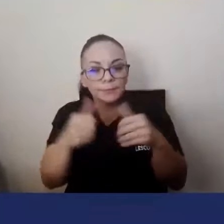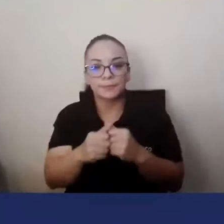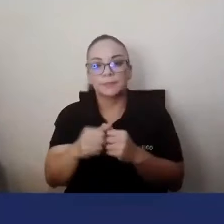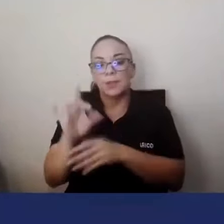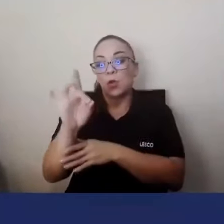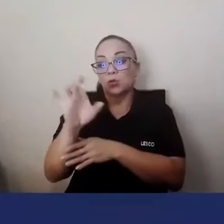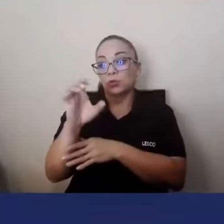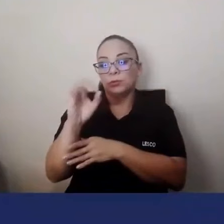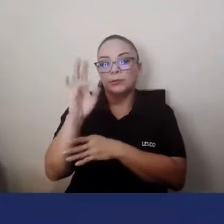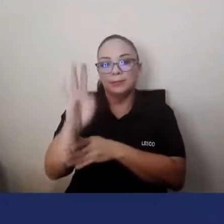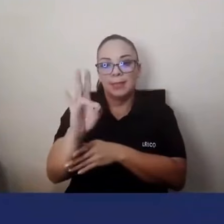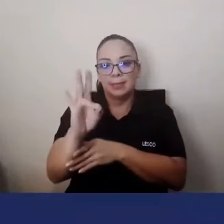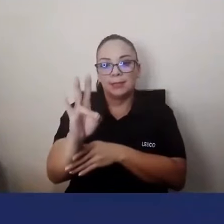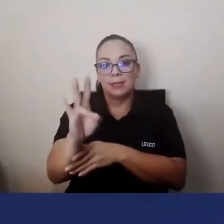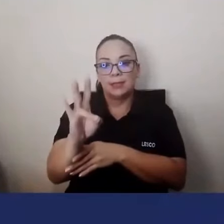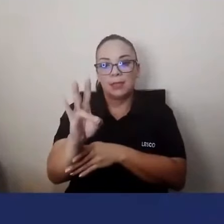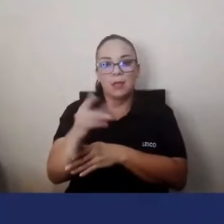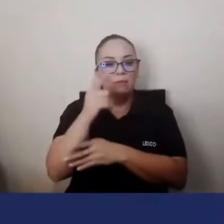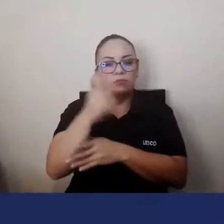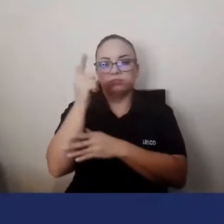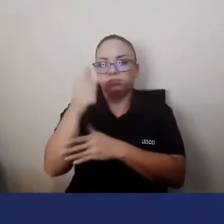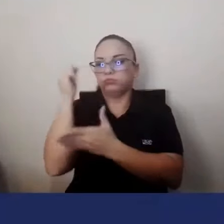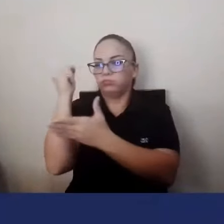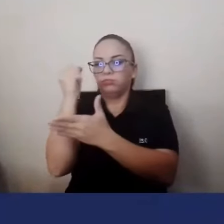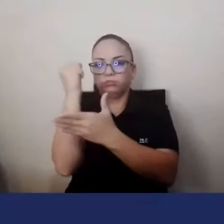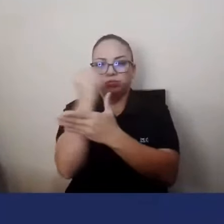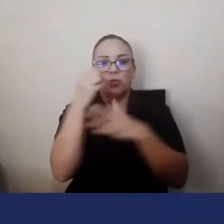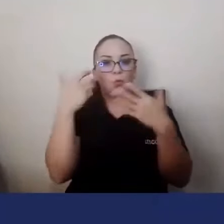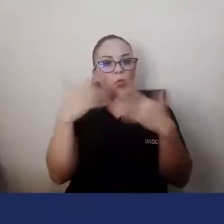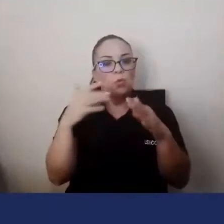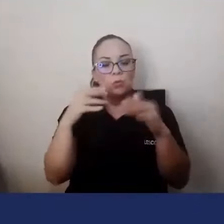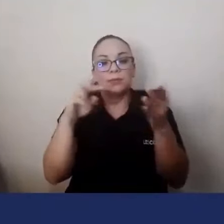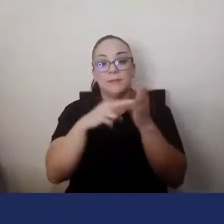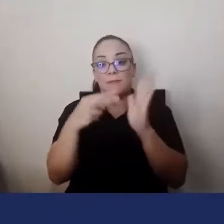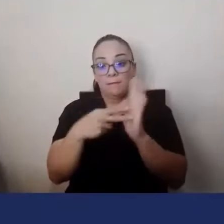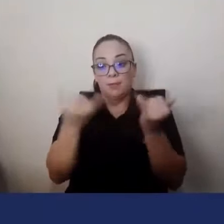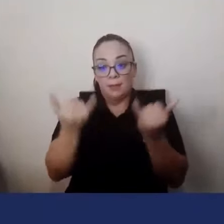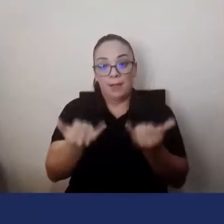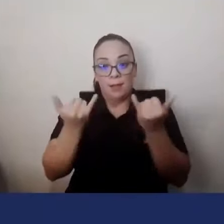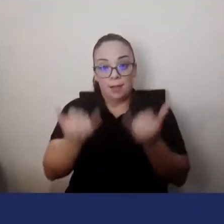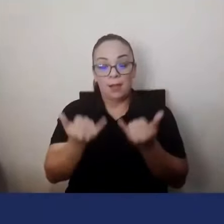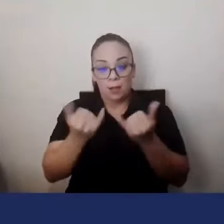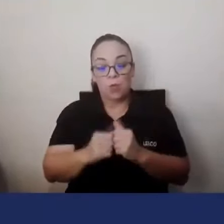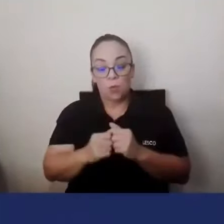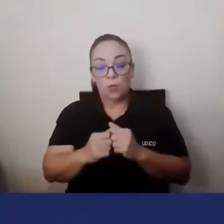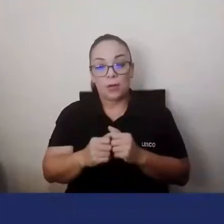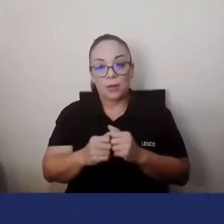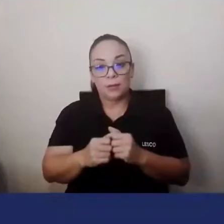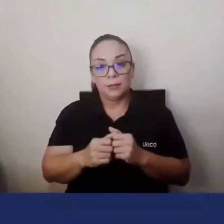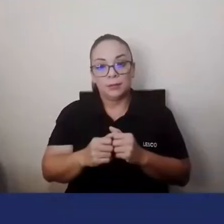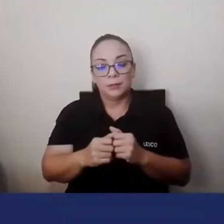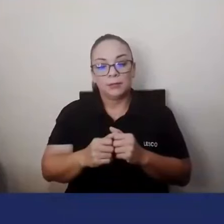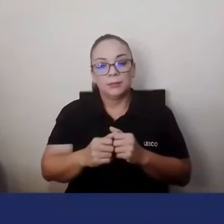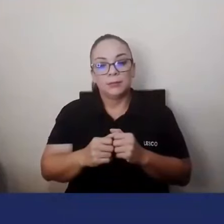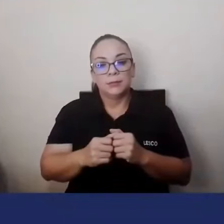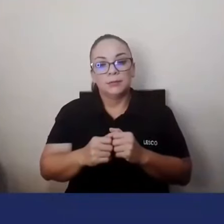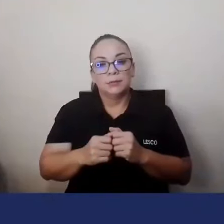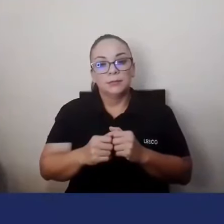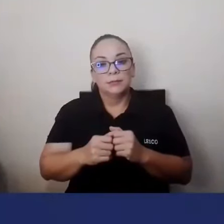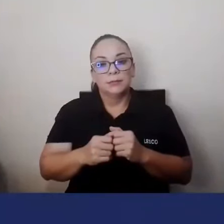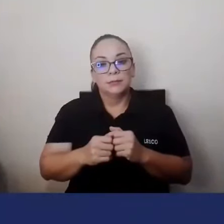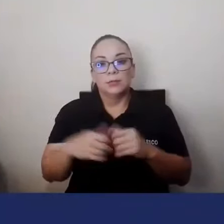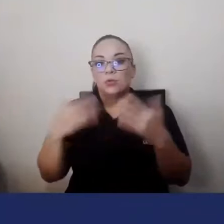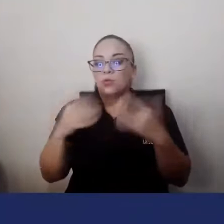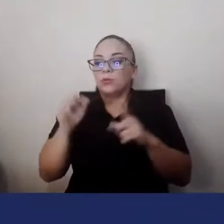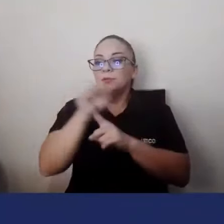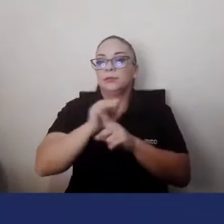807 homicidios significan en este momento y en estas circunstancias el estado de